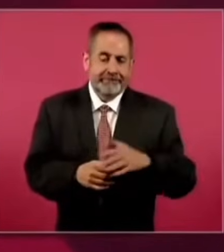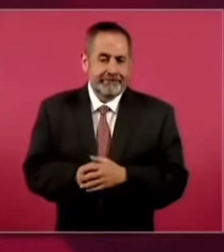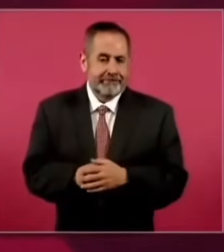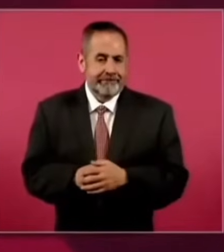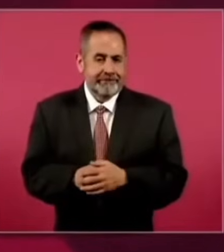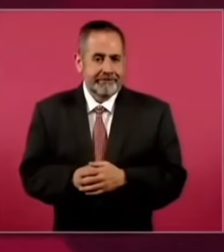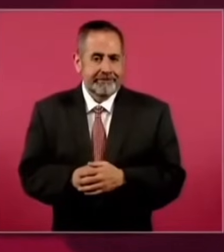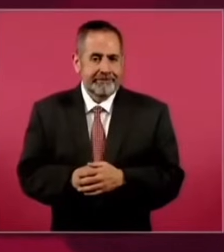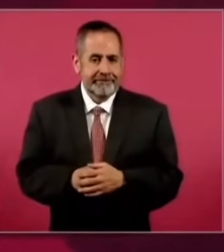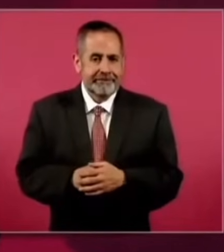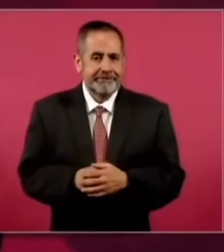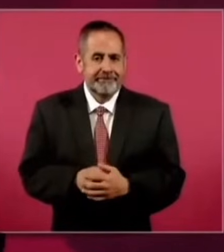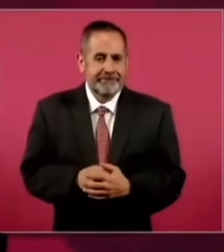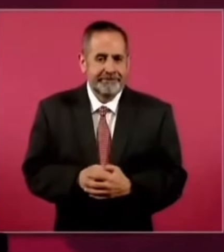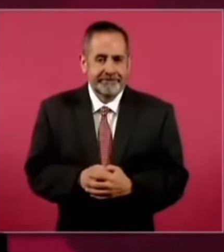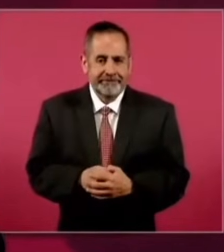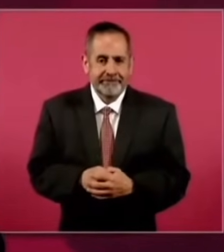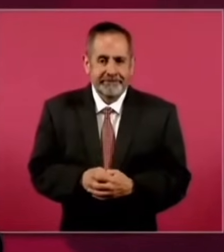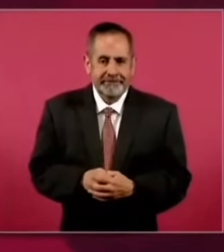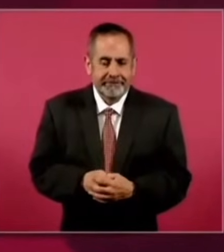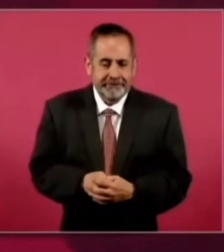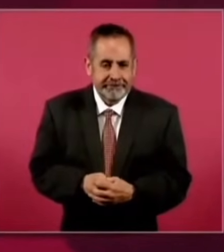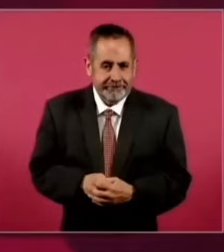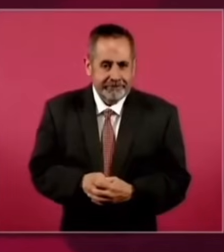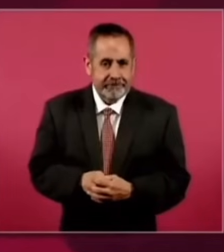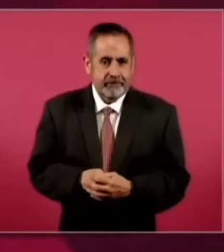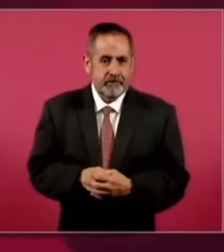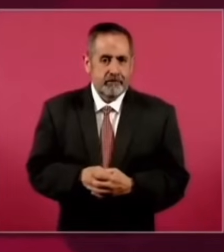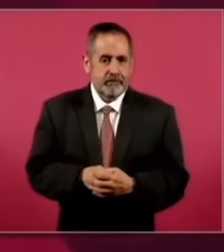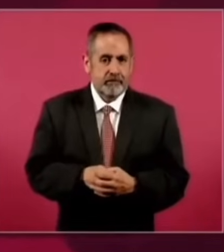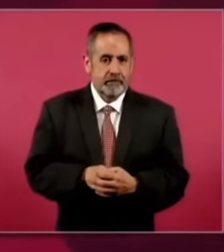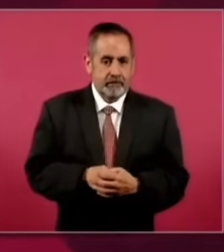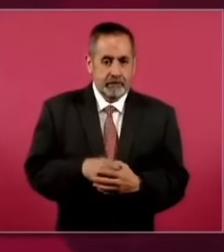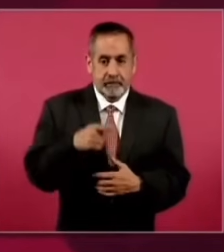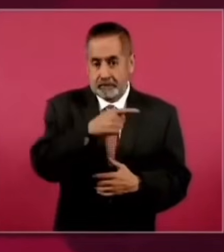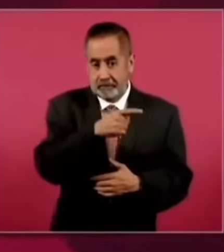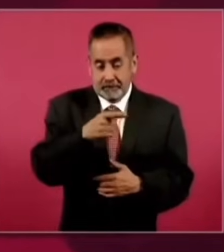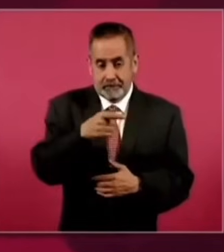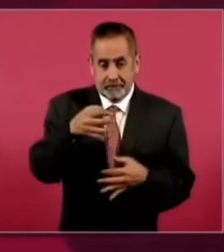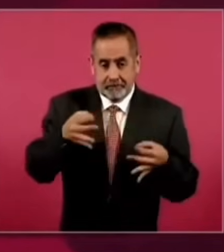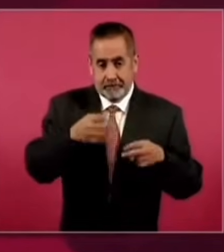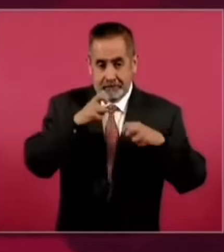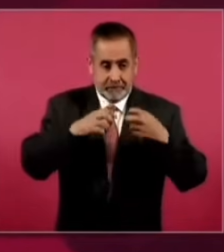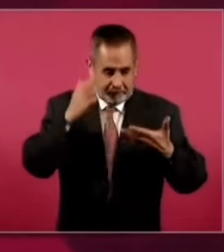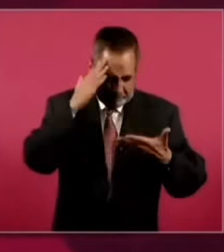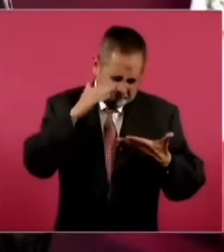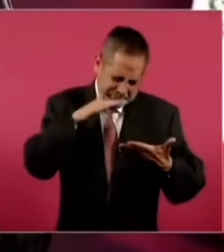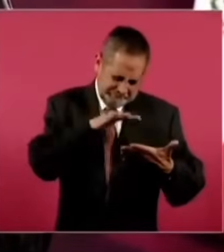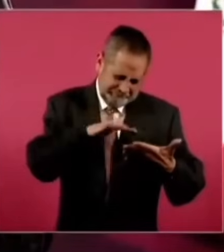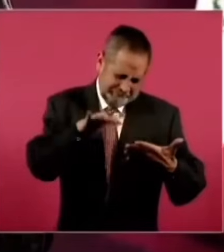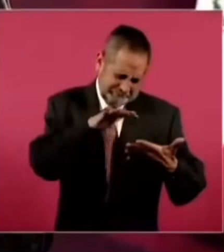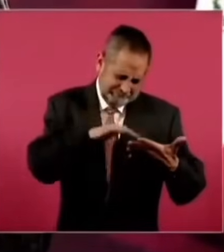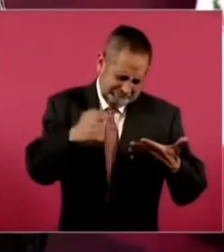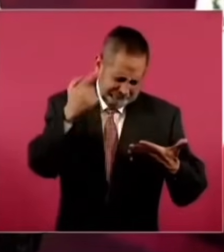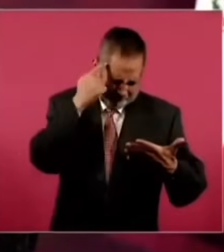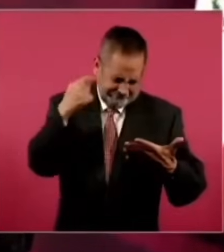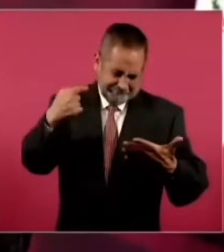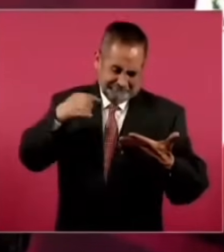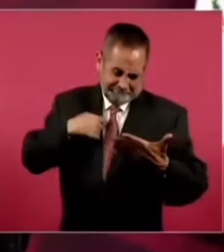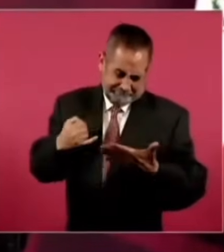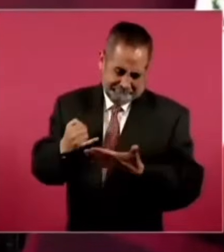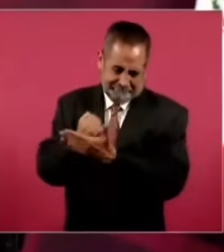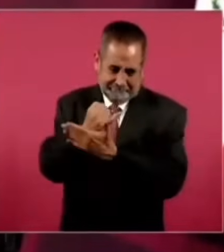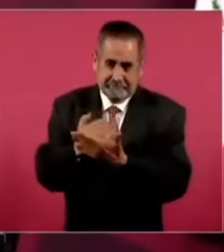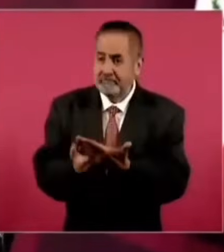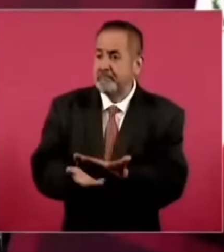hacer él la resolución del proyecto, ¿no?,